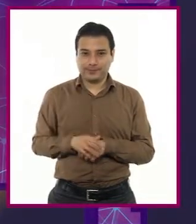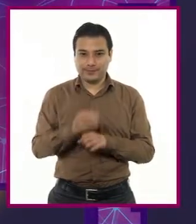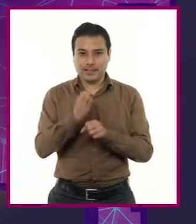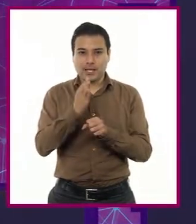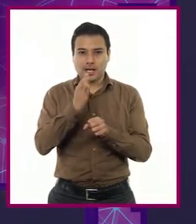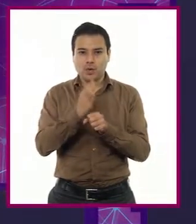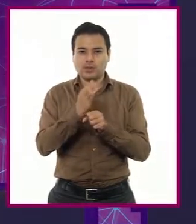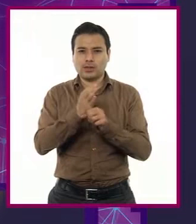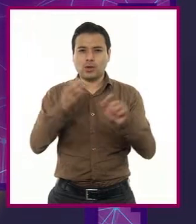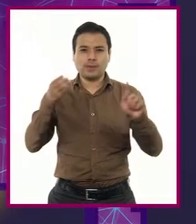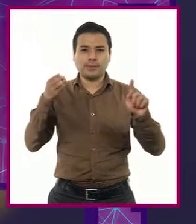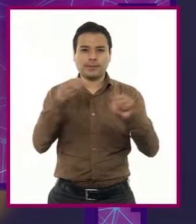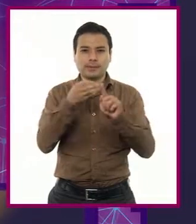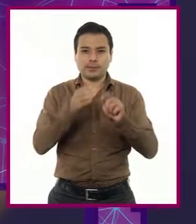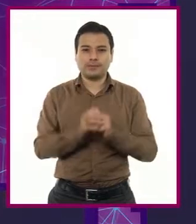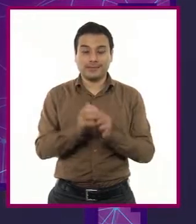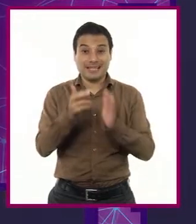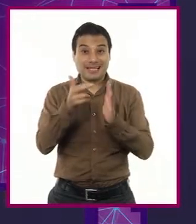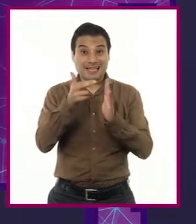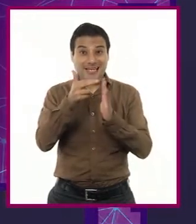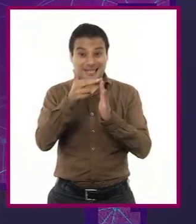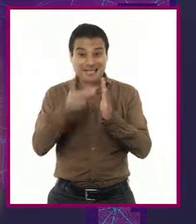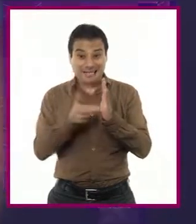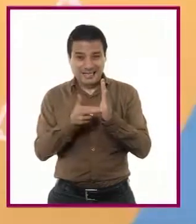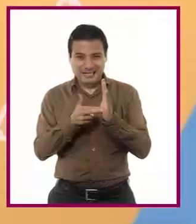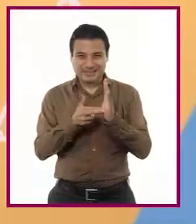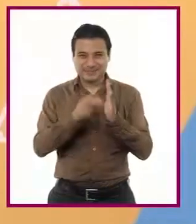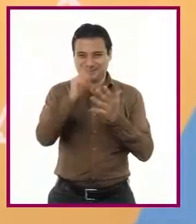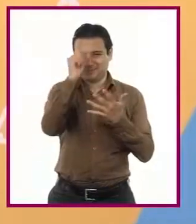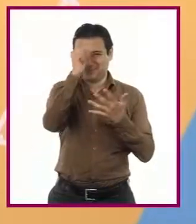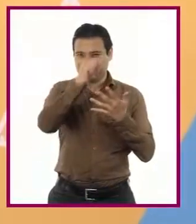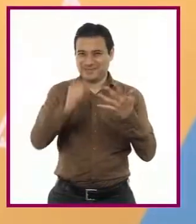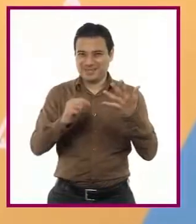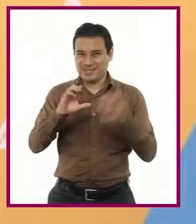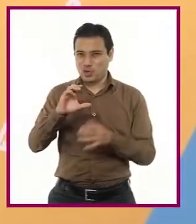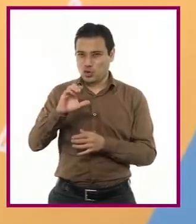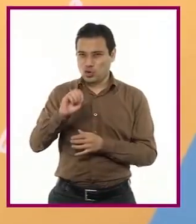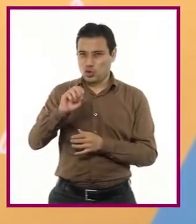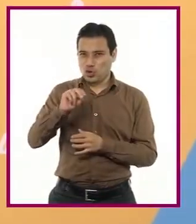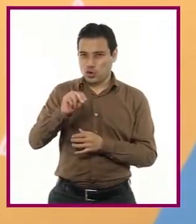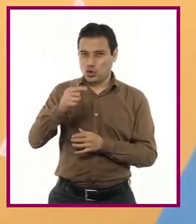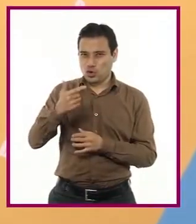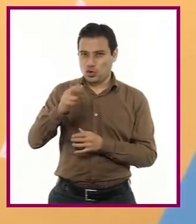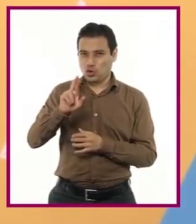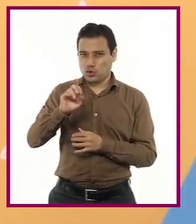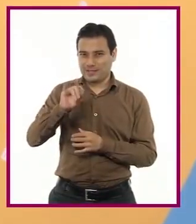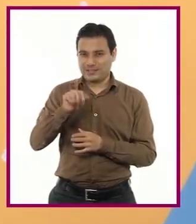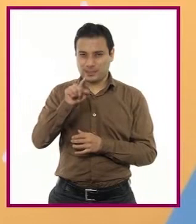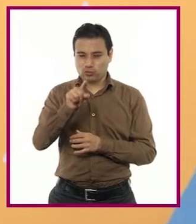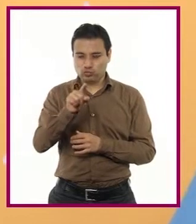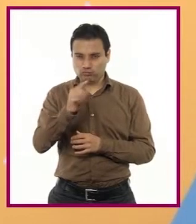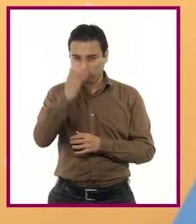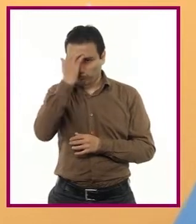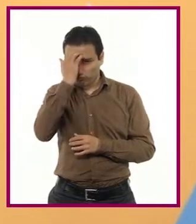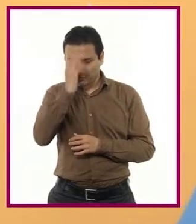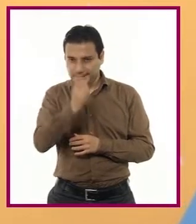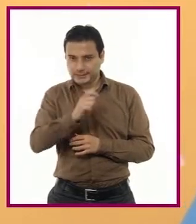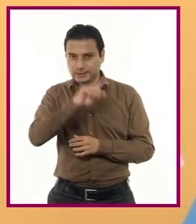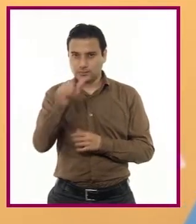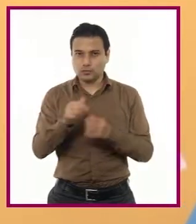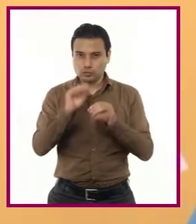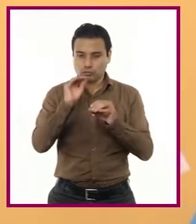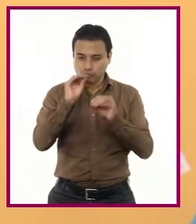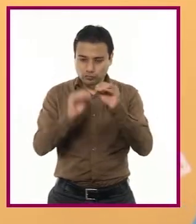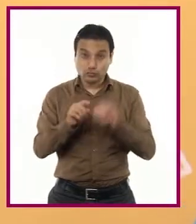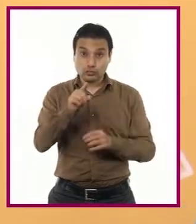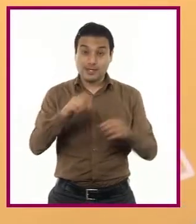de congruencia para identificar triángulos congruentes. Es muy importante participar en las actividades que les vamos a proponer. Para